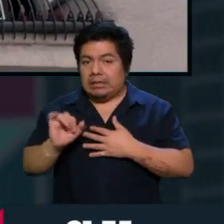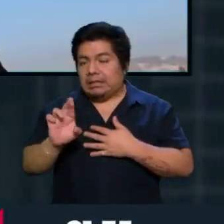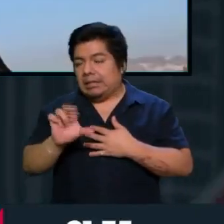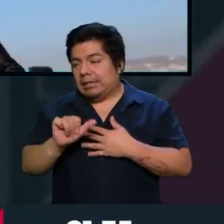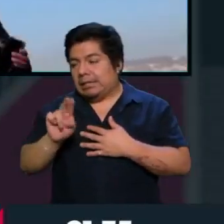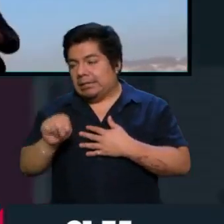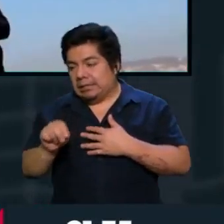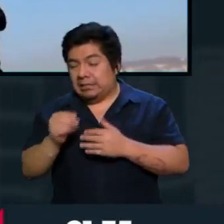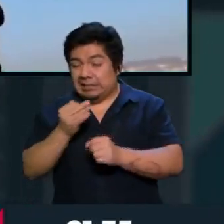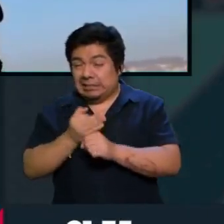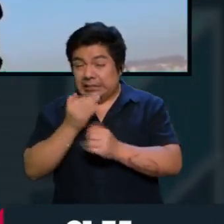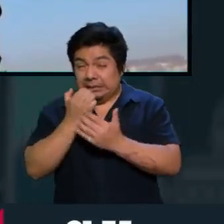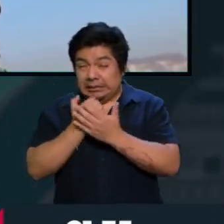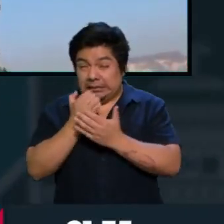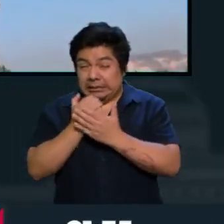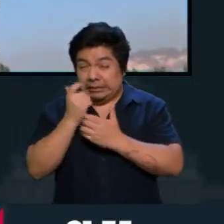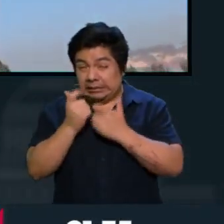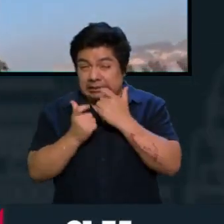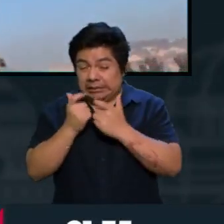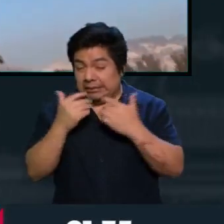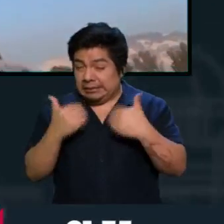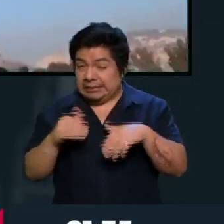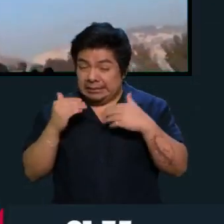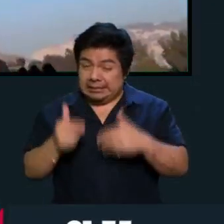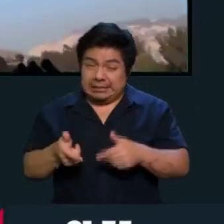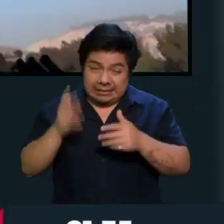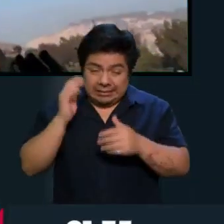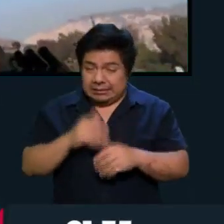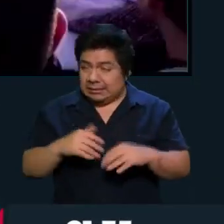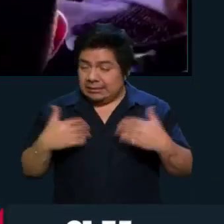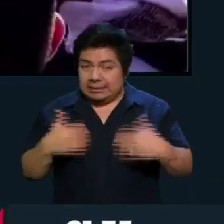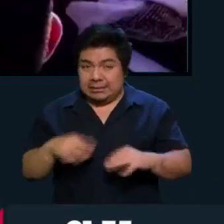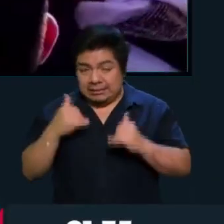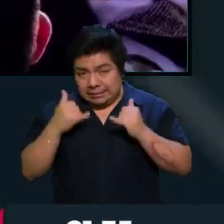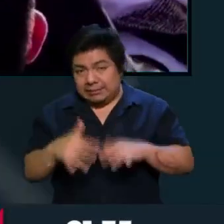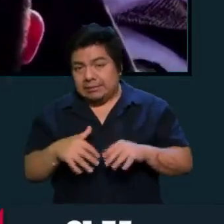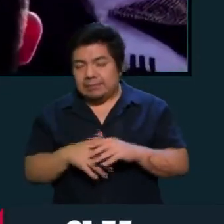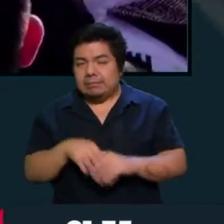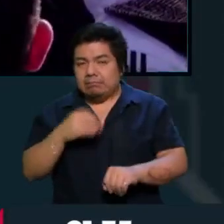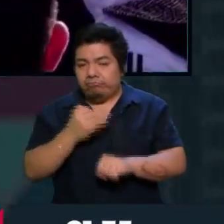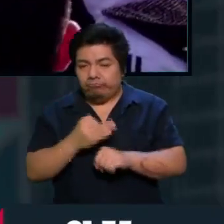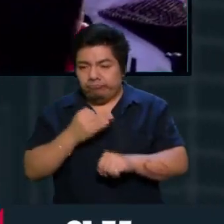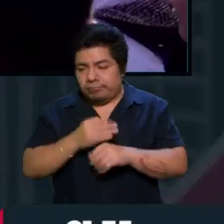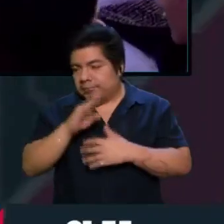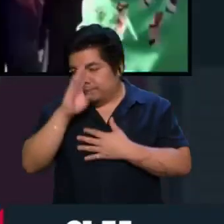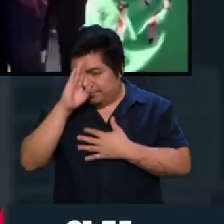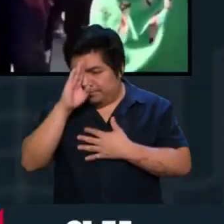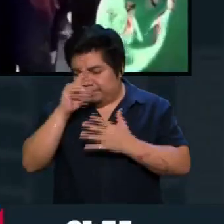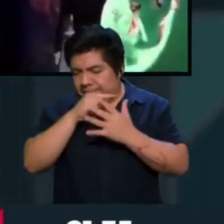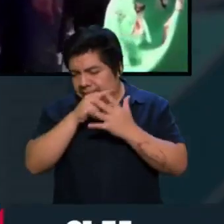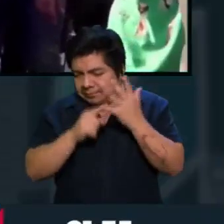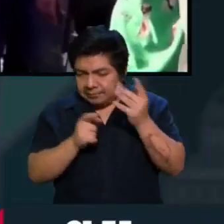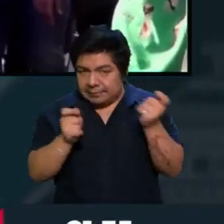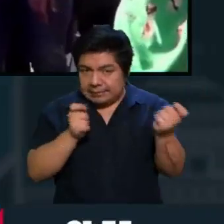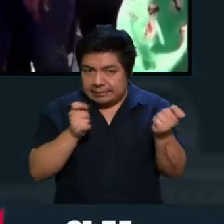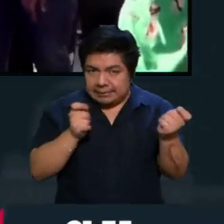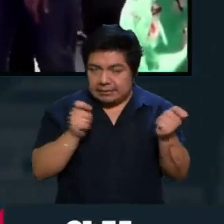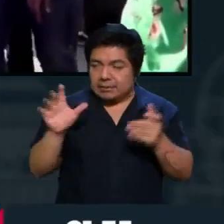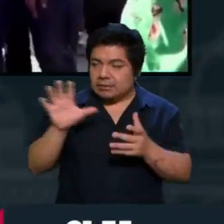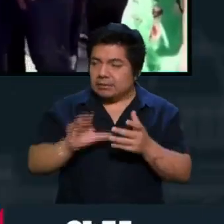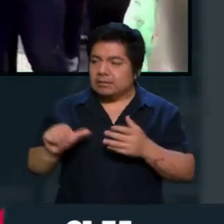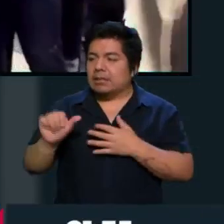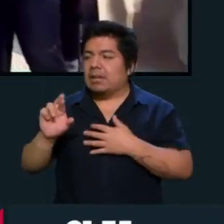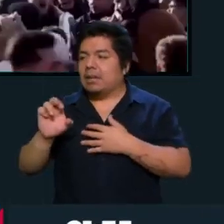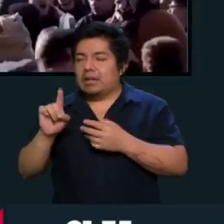por problemas económicos muy fuertes como consecuencia de las sanciones, todavía está replanteándose ciertas dinámicas con Arabia Saudita,